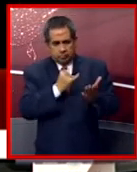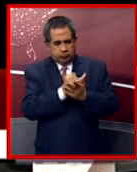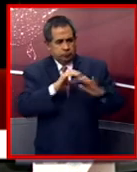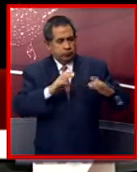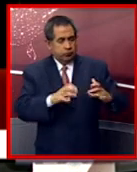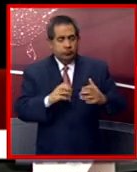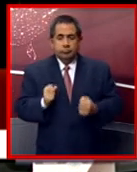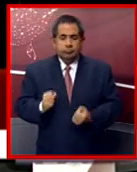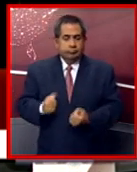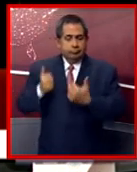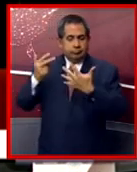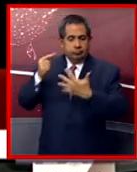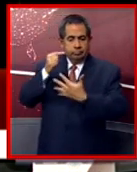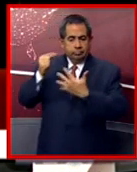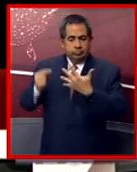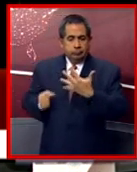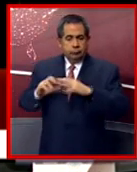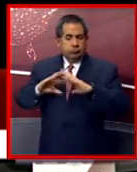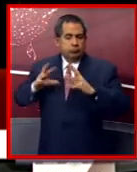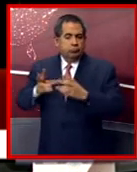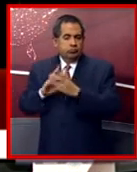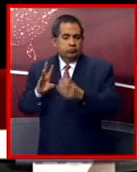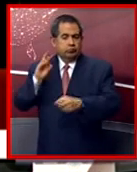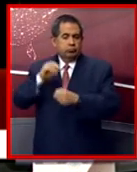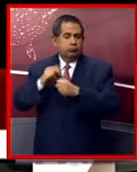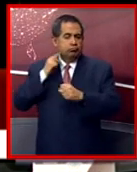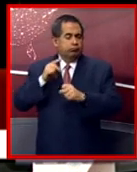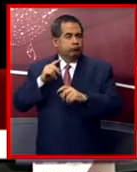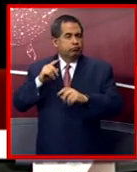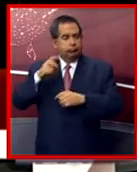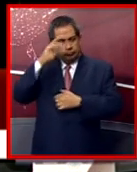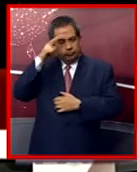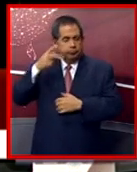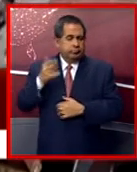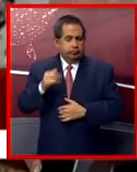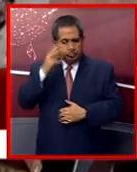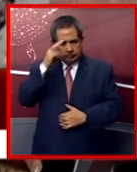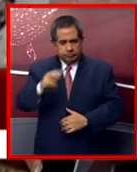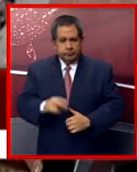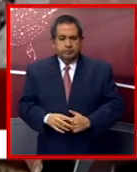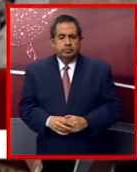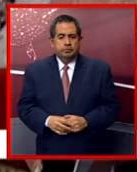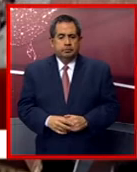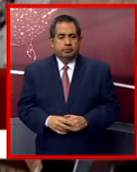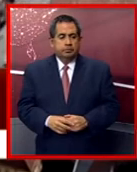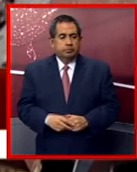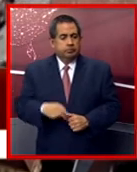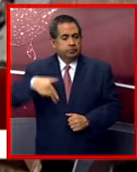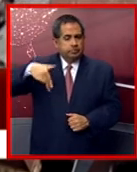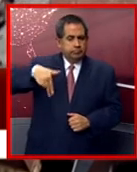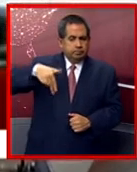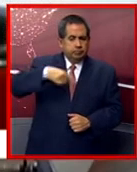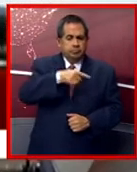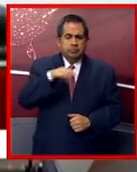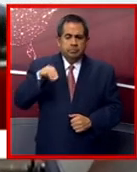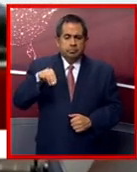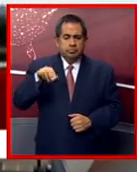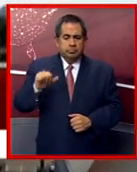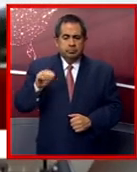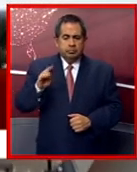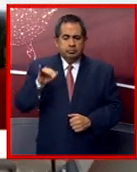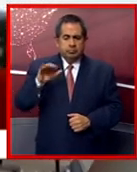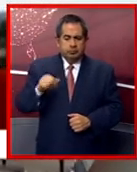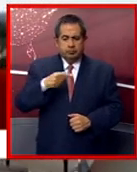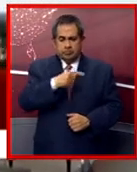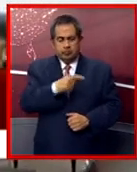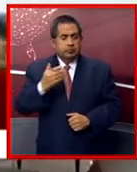8 principios que guían la implementación de la política exterior de nuestro país. Namibia es un país que hace 27